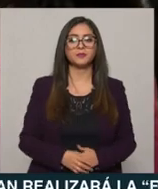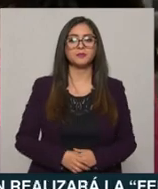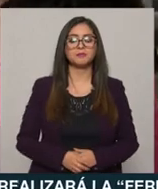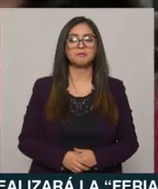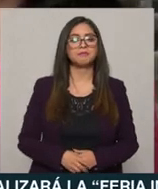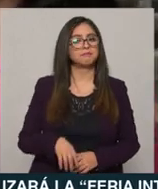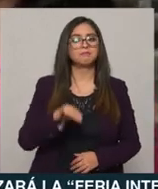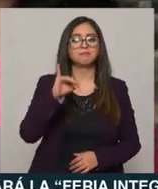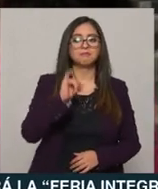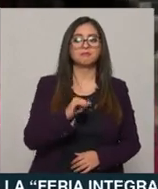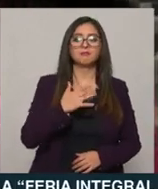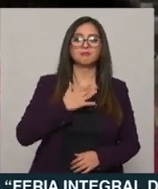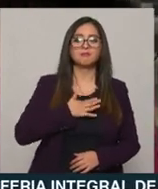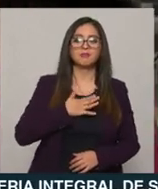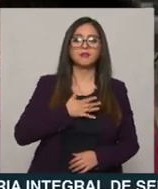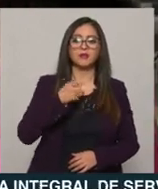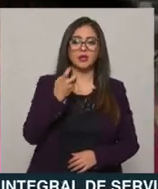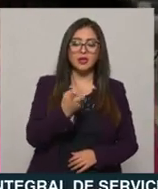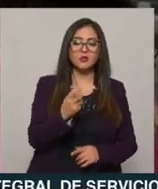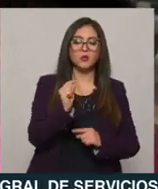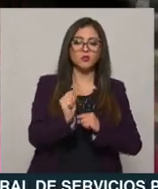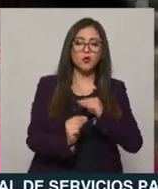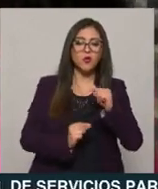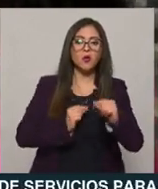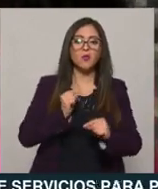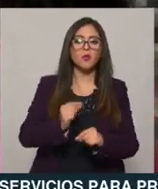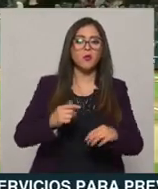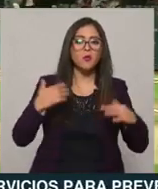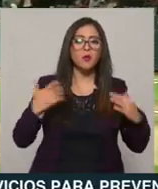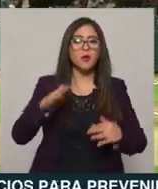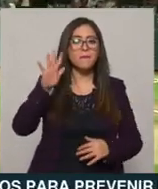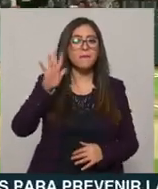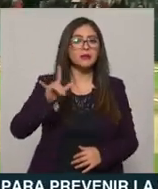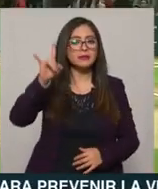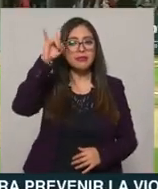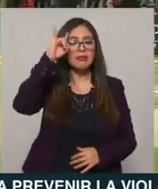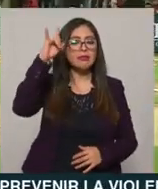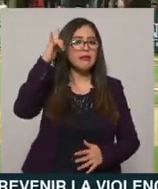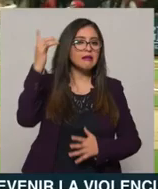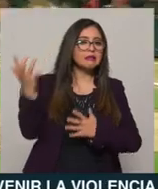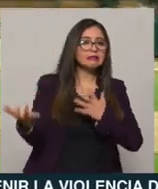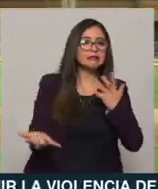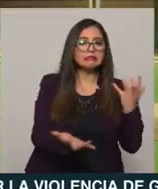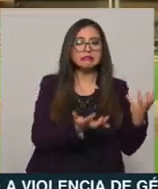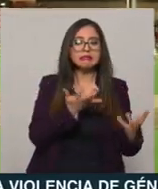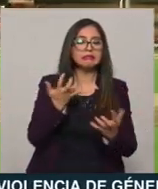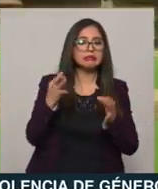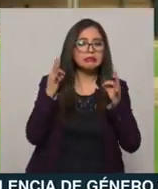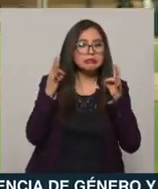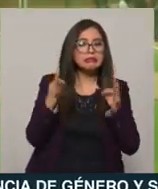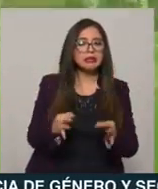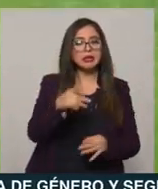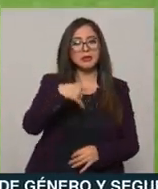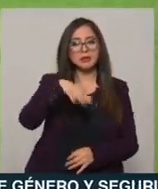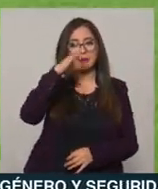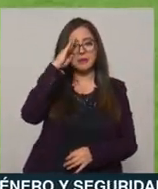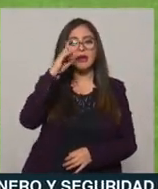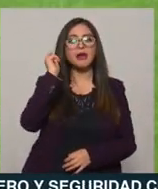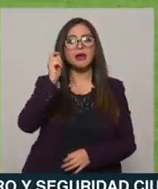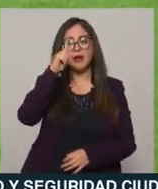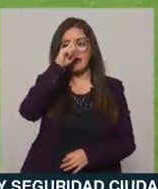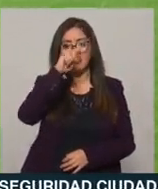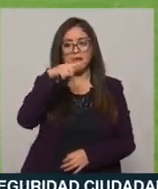corre que esto se encienda, que esto sea un verdadero caldero del infierno y así va a ser. No va a ser nada fácil para los